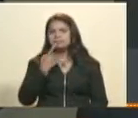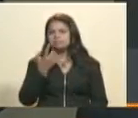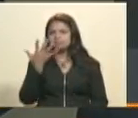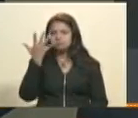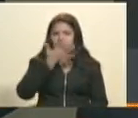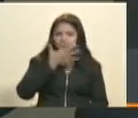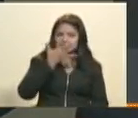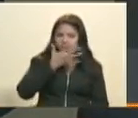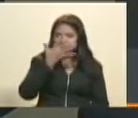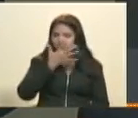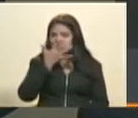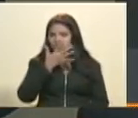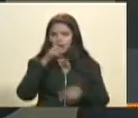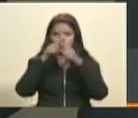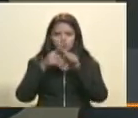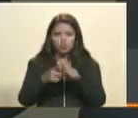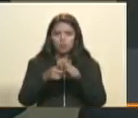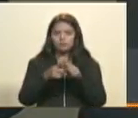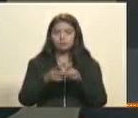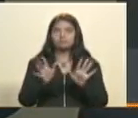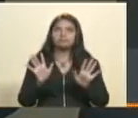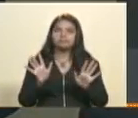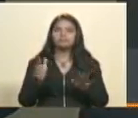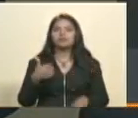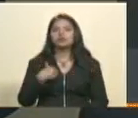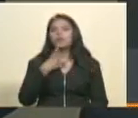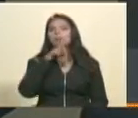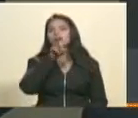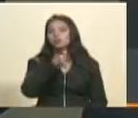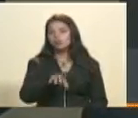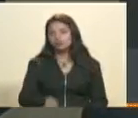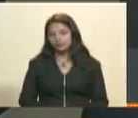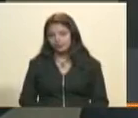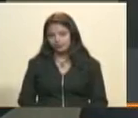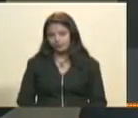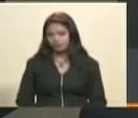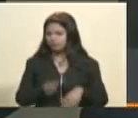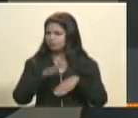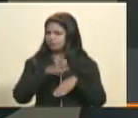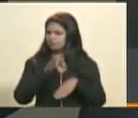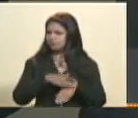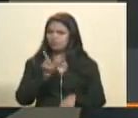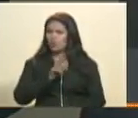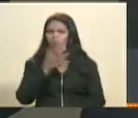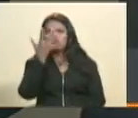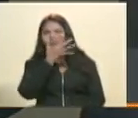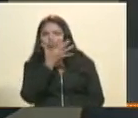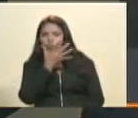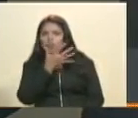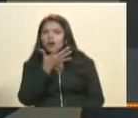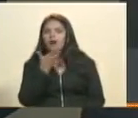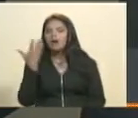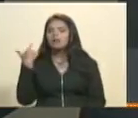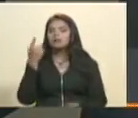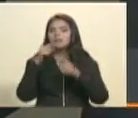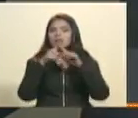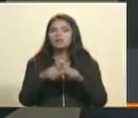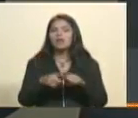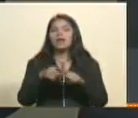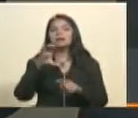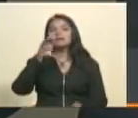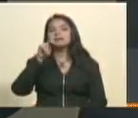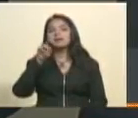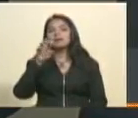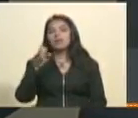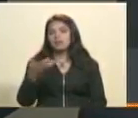duda esa cifra. Yo me hago la siguiente pregunta: ¿por qué no pusieron en duda las cifras que dio el Poder